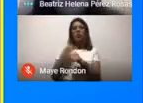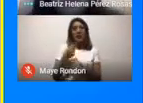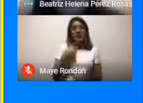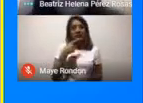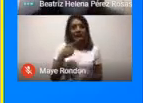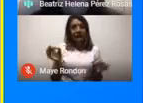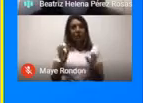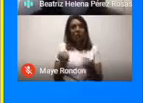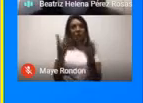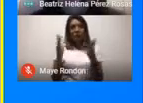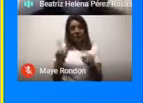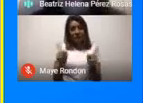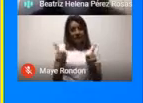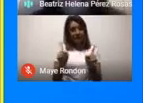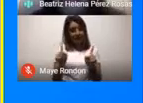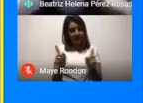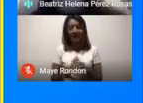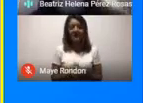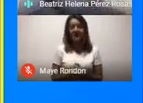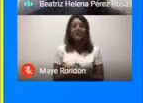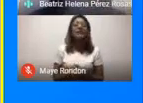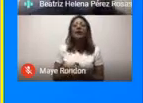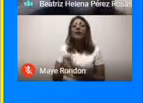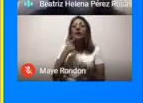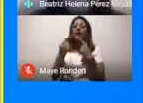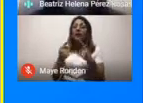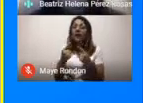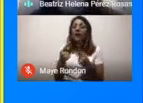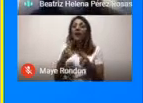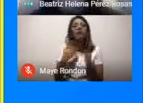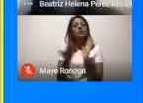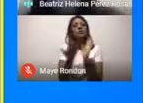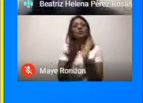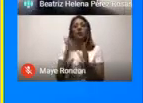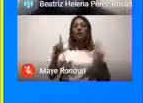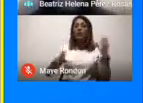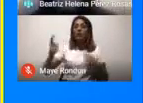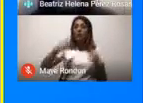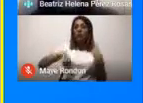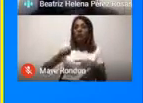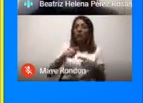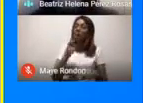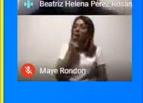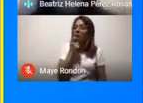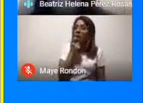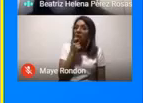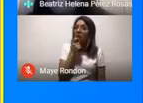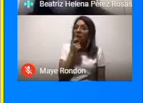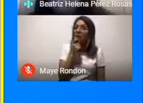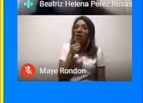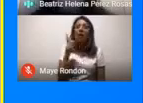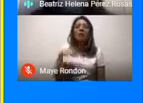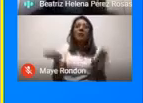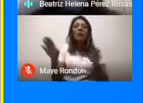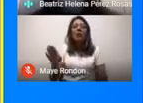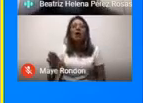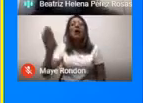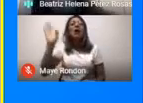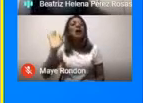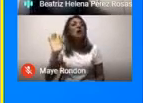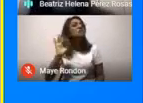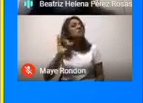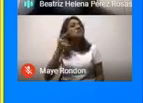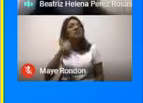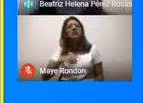cuántos, cualquiera que dijera de pronto, voy a estudiar turismo, de pronto salía por allá alguno que te decía la mofa, ay, pues sí, se